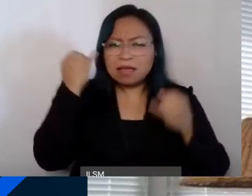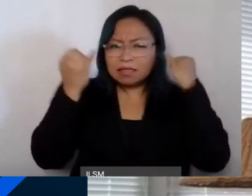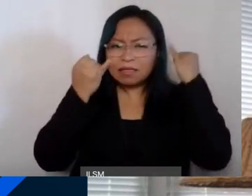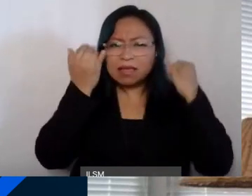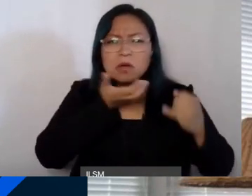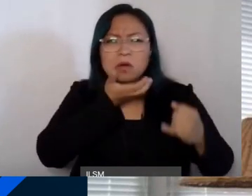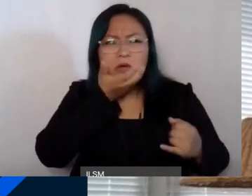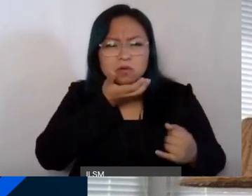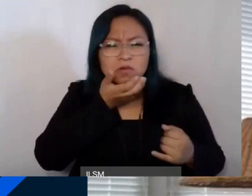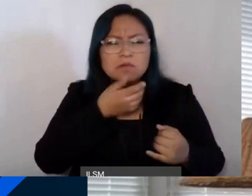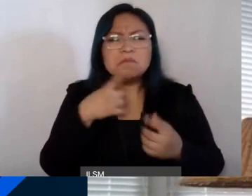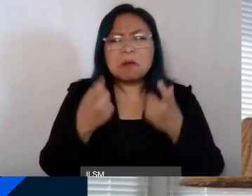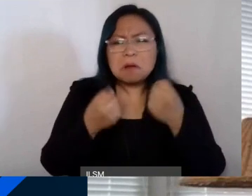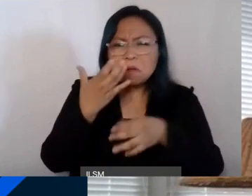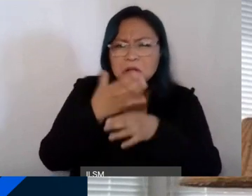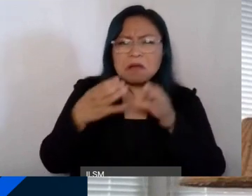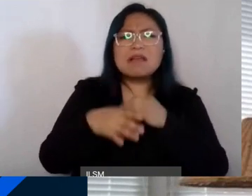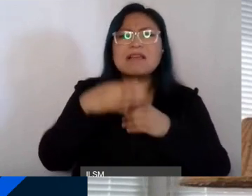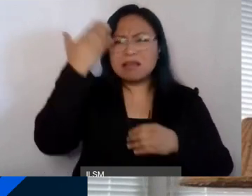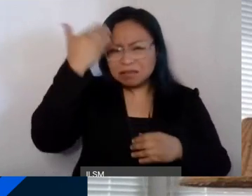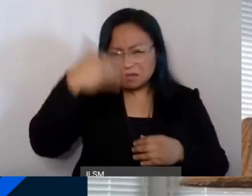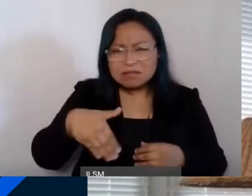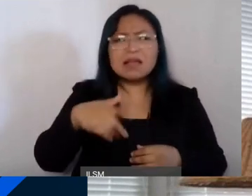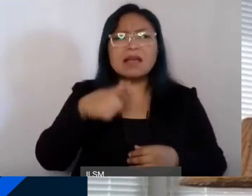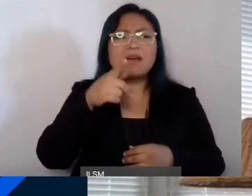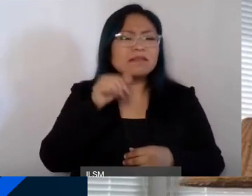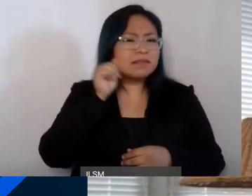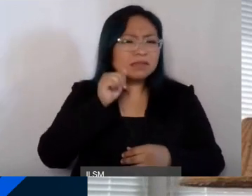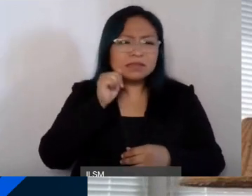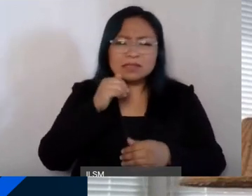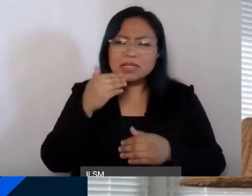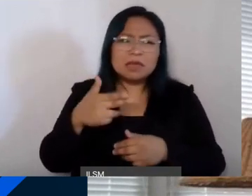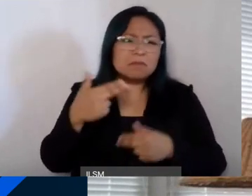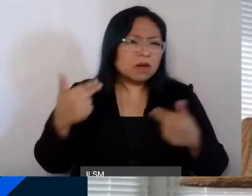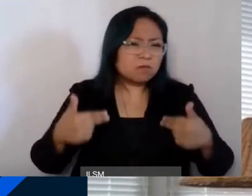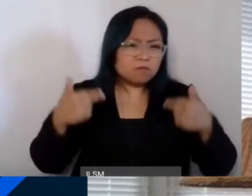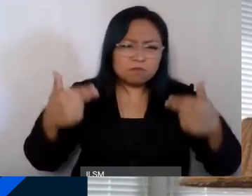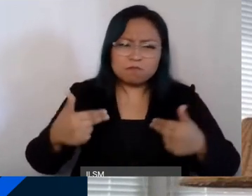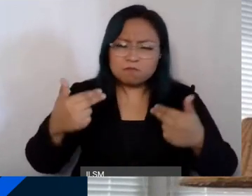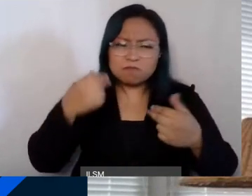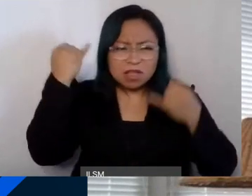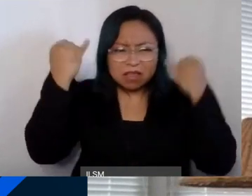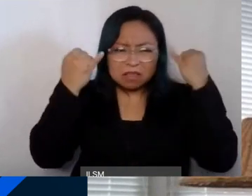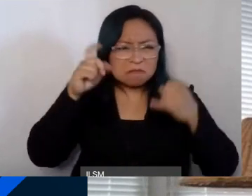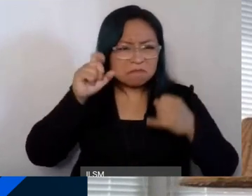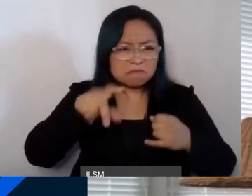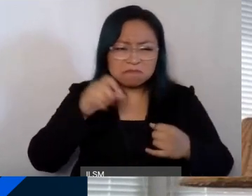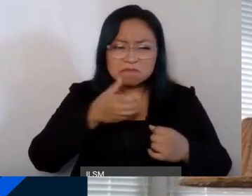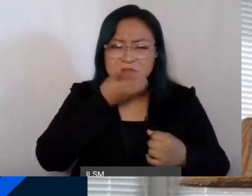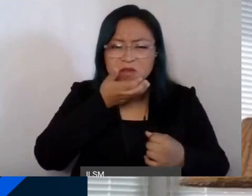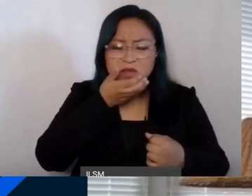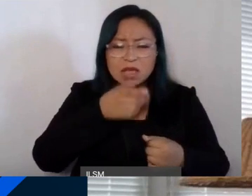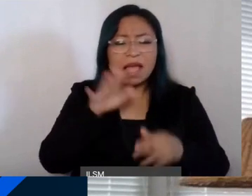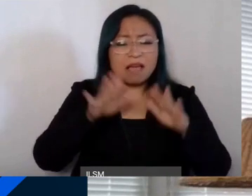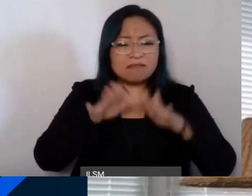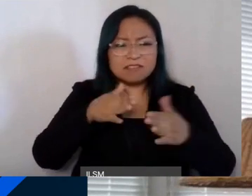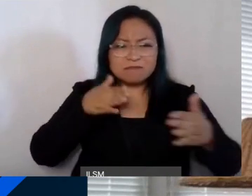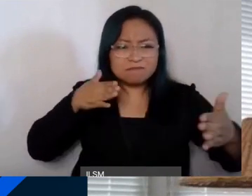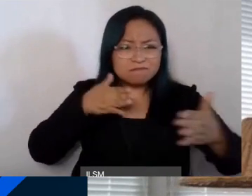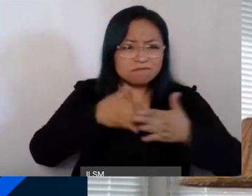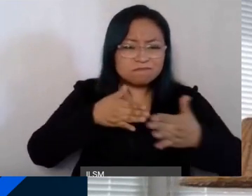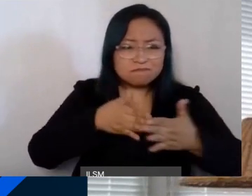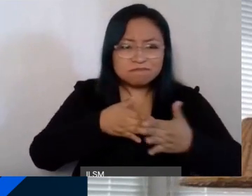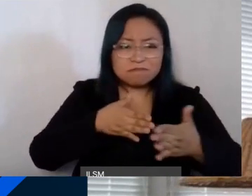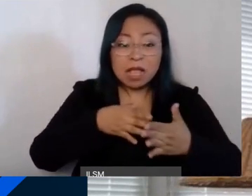ya se sabe de las creencias de todo aquello que por un lado nos limita pero que por el otro